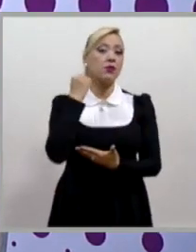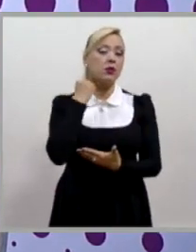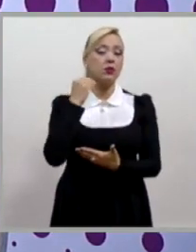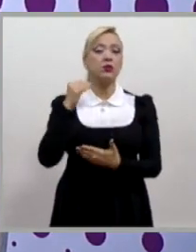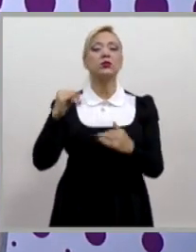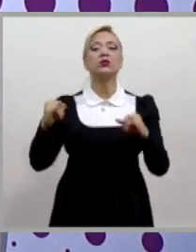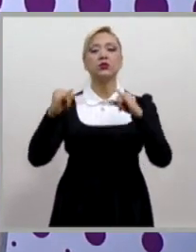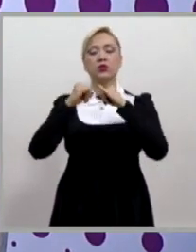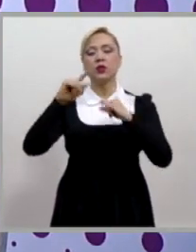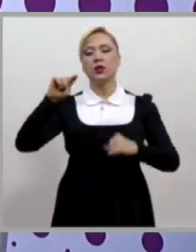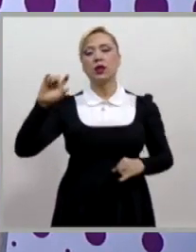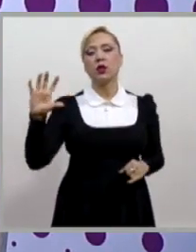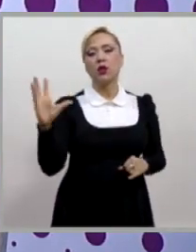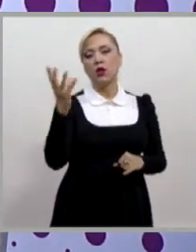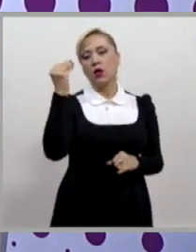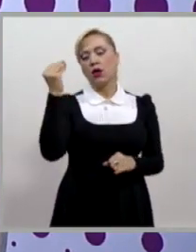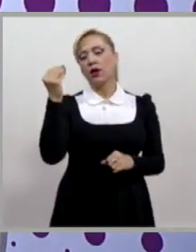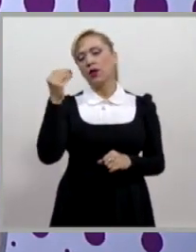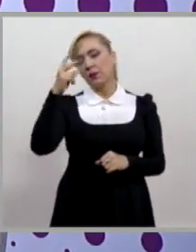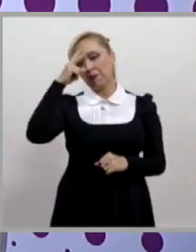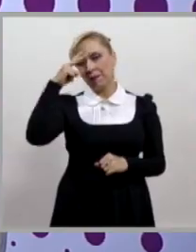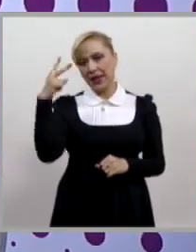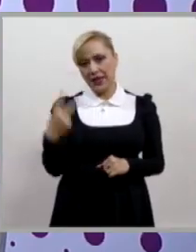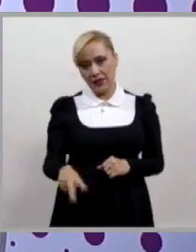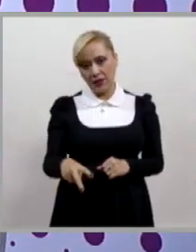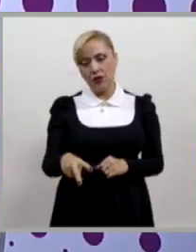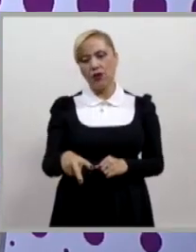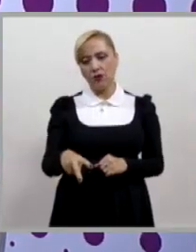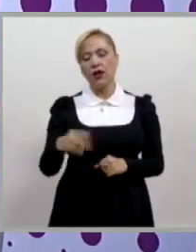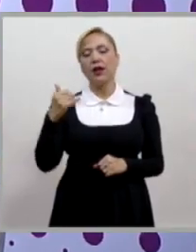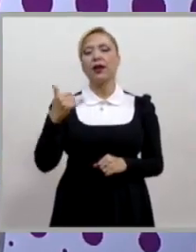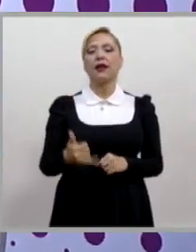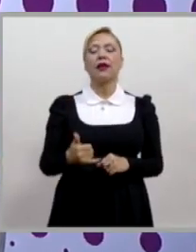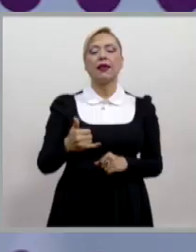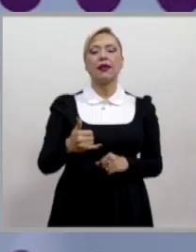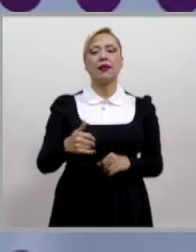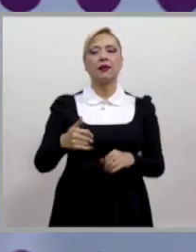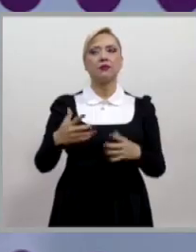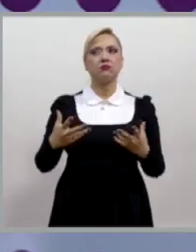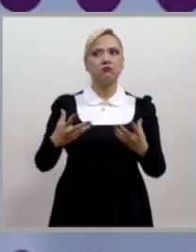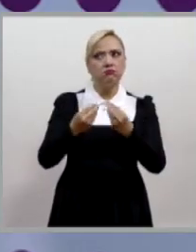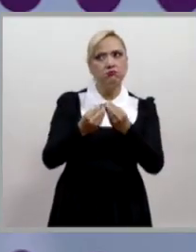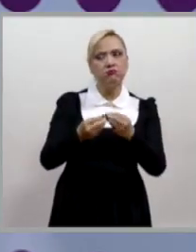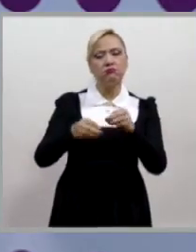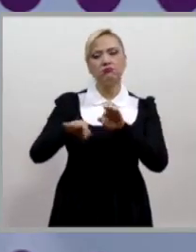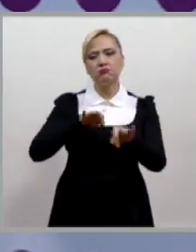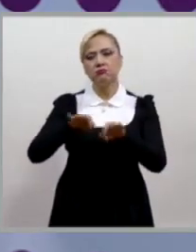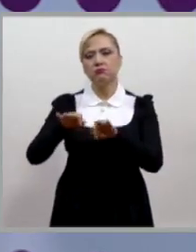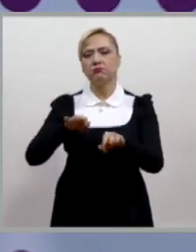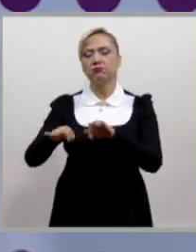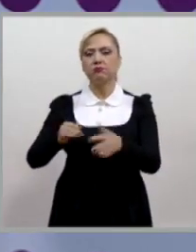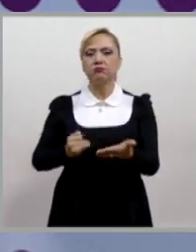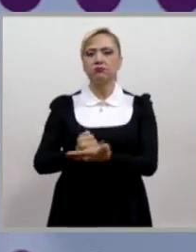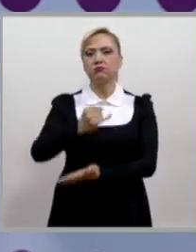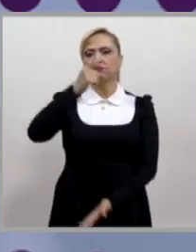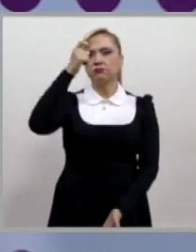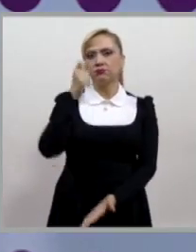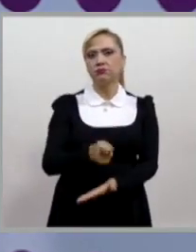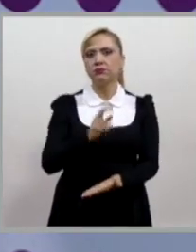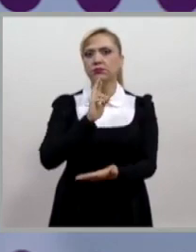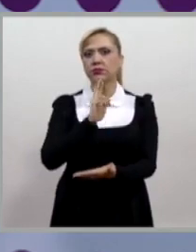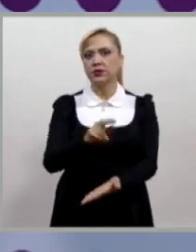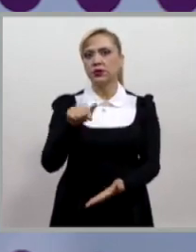por el Instituto Tecnológico Autónomo de México, además de que ha sido colaborador en varios proyectos de sentencia de la Suprema Corte de Justicia de la